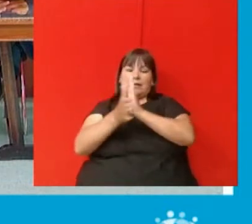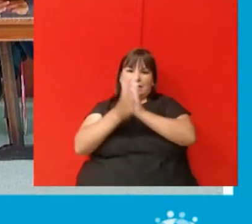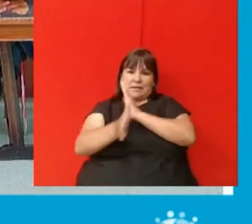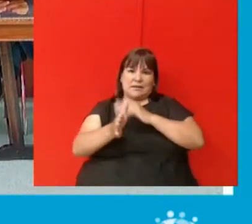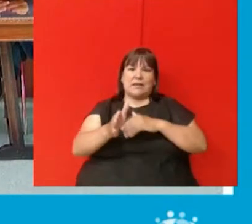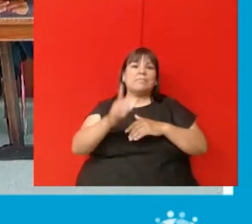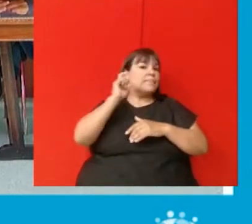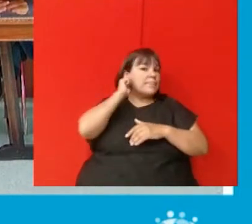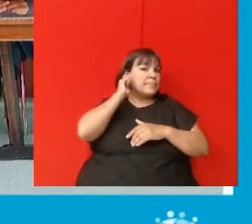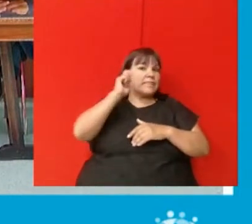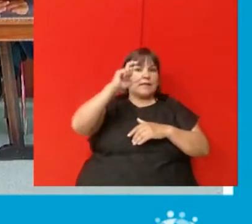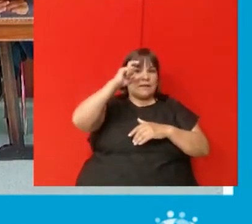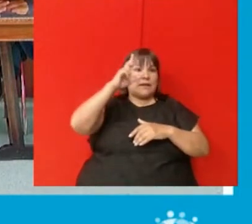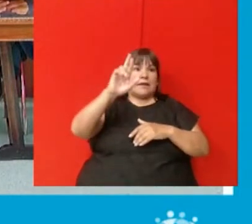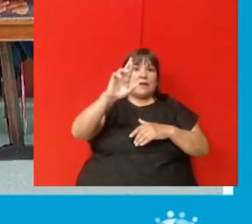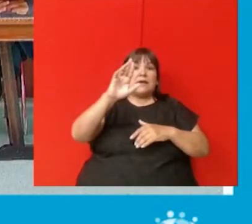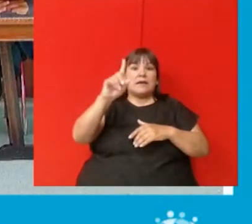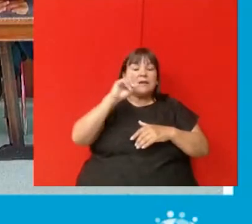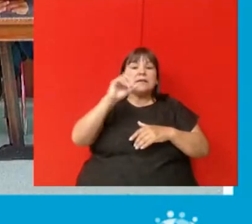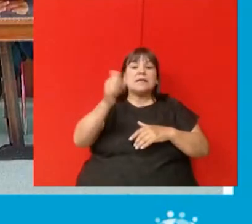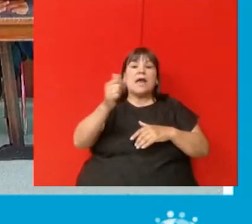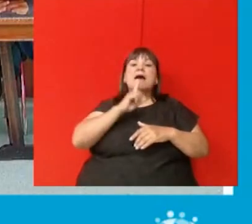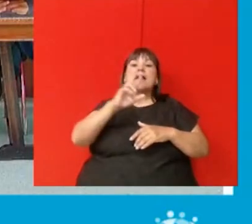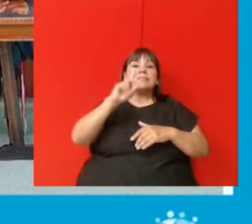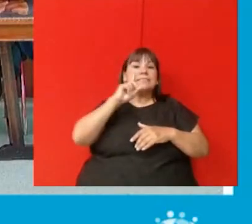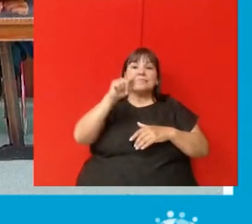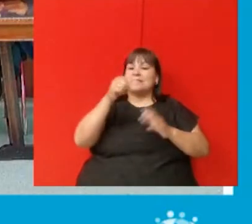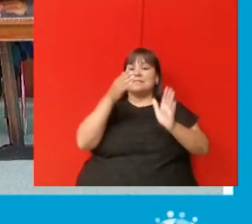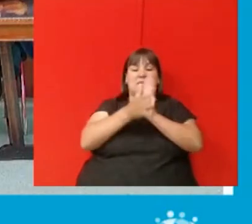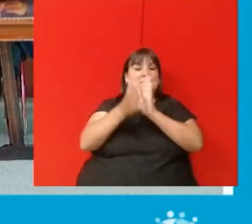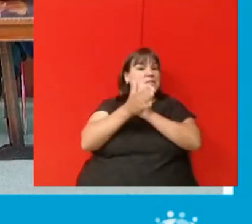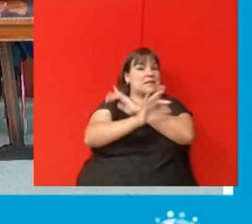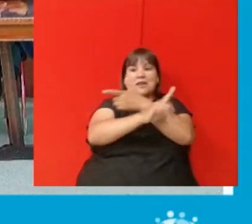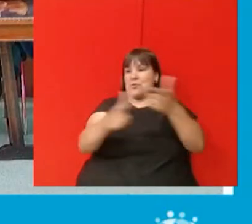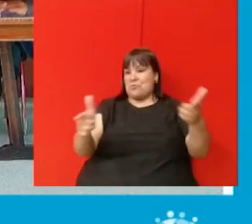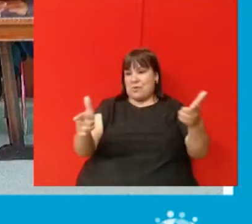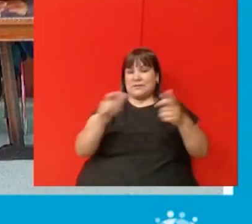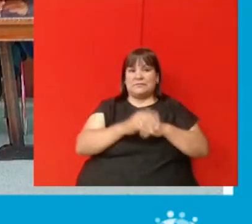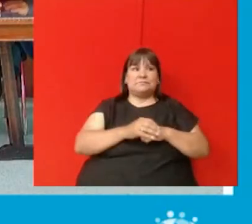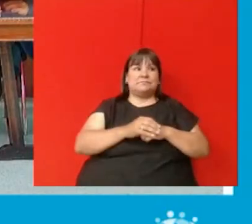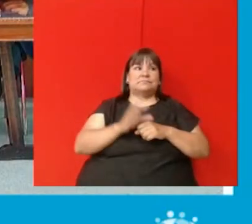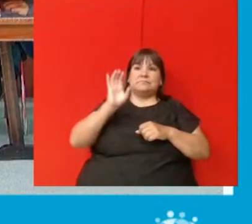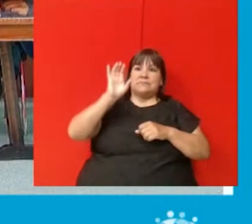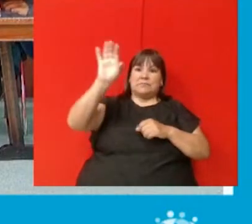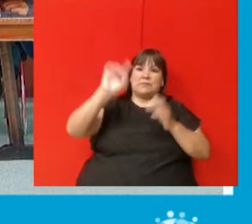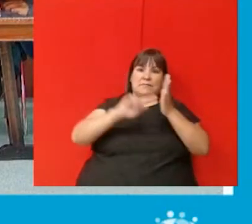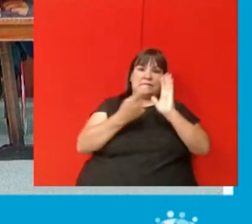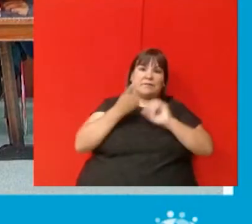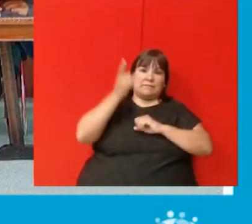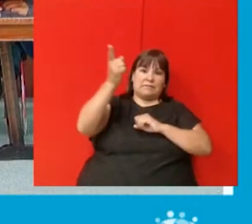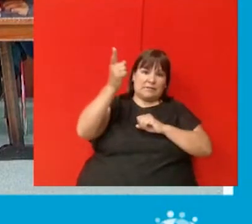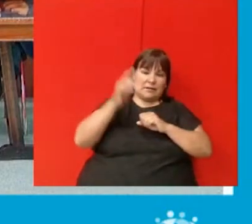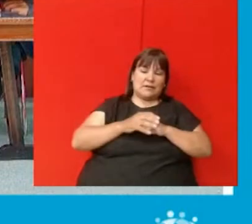geriatría, cuando la ciudad autónoma de Buenos Aires es la tercera capital más envejecida